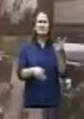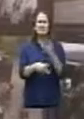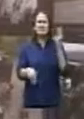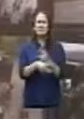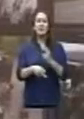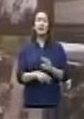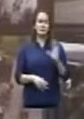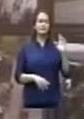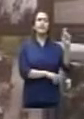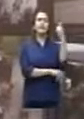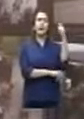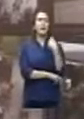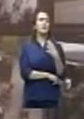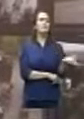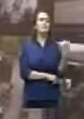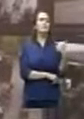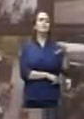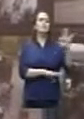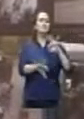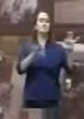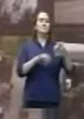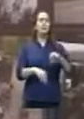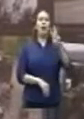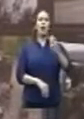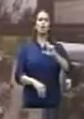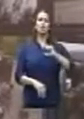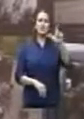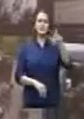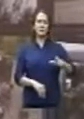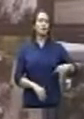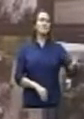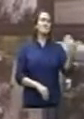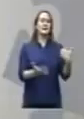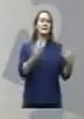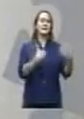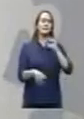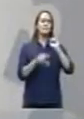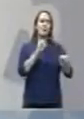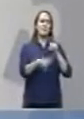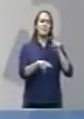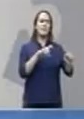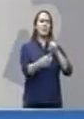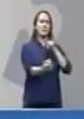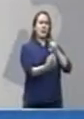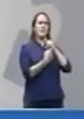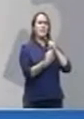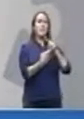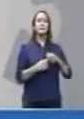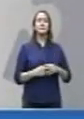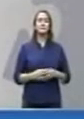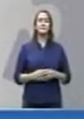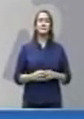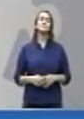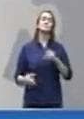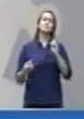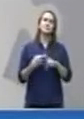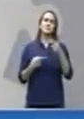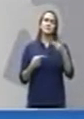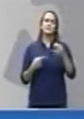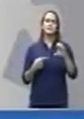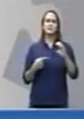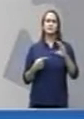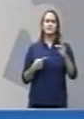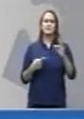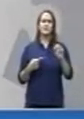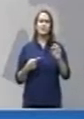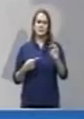la decisión de llamar a interrogatorio a 8 de los líderes de estas protestas. Héctor Alfonso Medrano, líder del